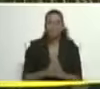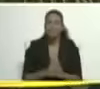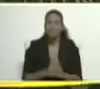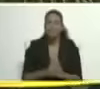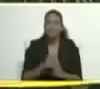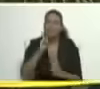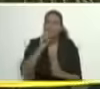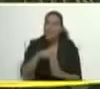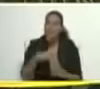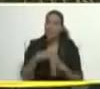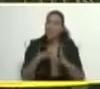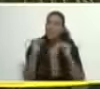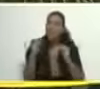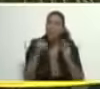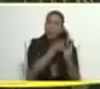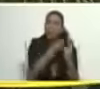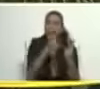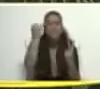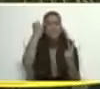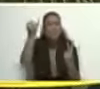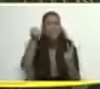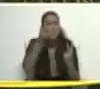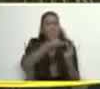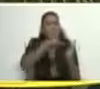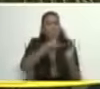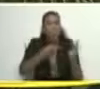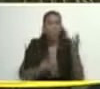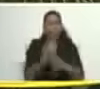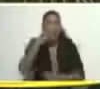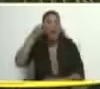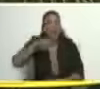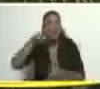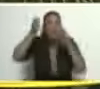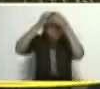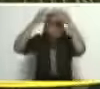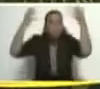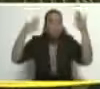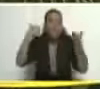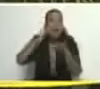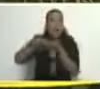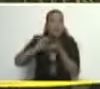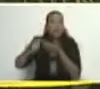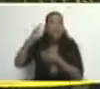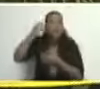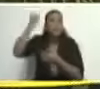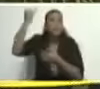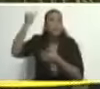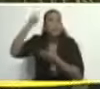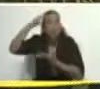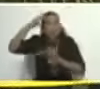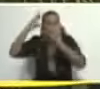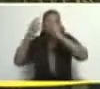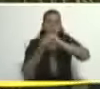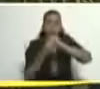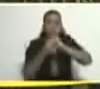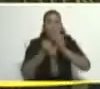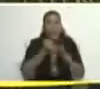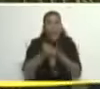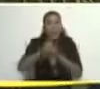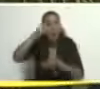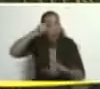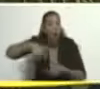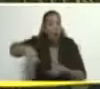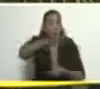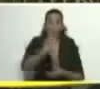Y vemos que todas estas instituciones se volvieron una realidad y han sido posibles para ayudar a todos los ciudadanos, no solamente